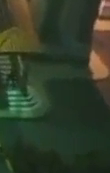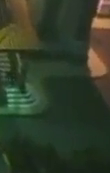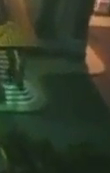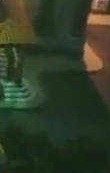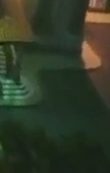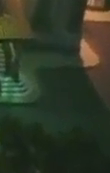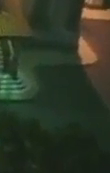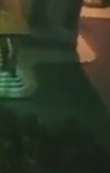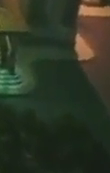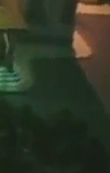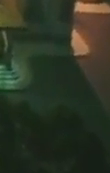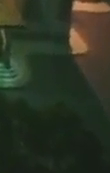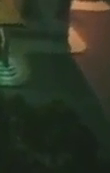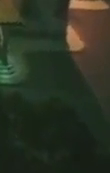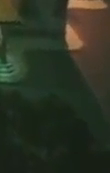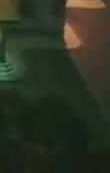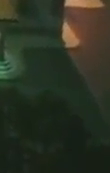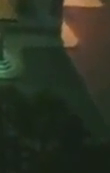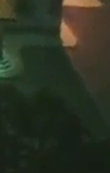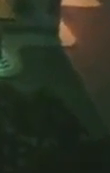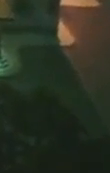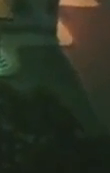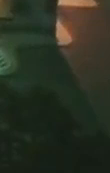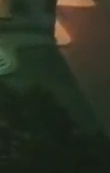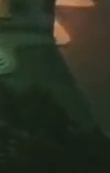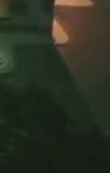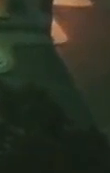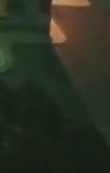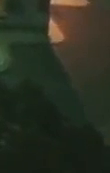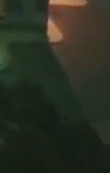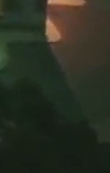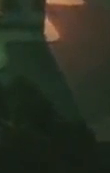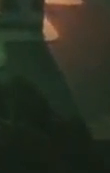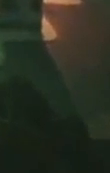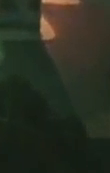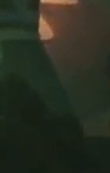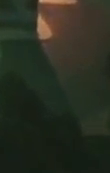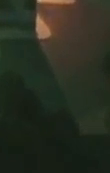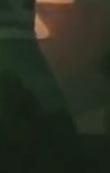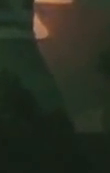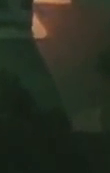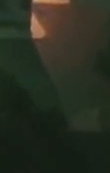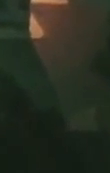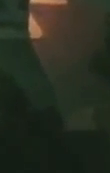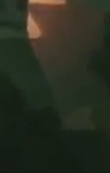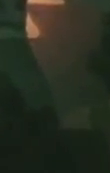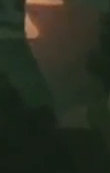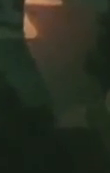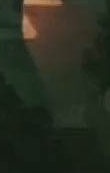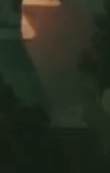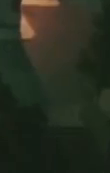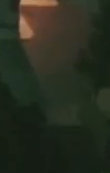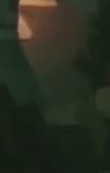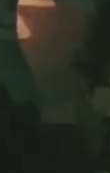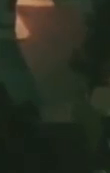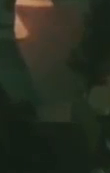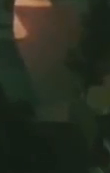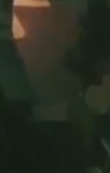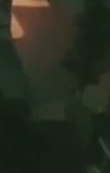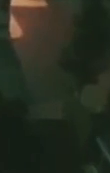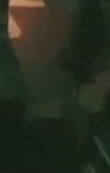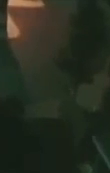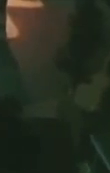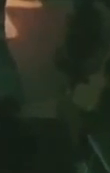excelentísimo señor Umaro Sissoko Embaló, presidente de la República de Guinea-Bissau. Recordemos que arribó a